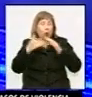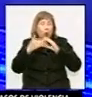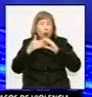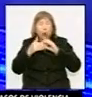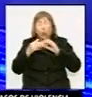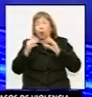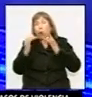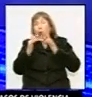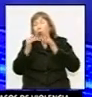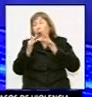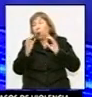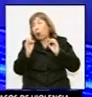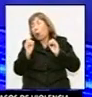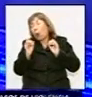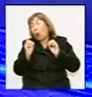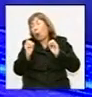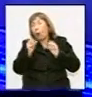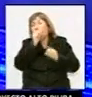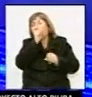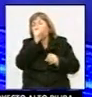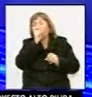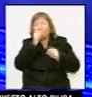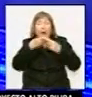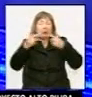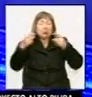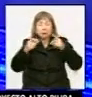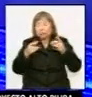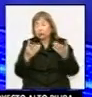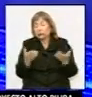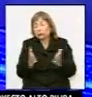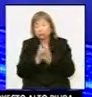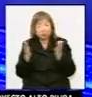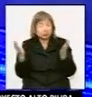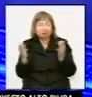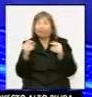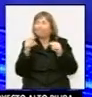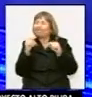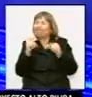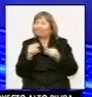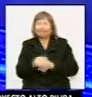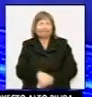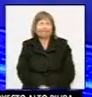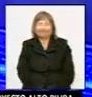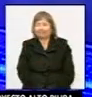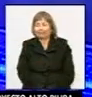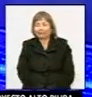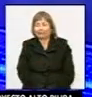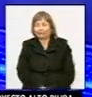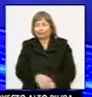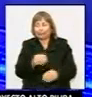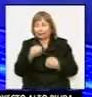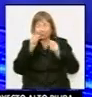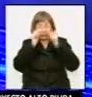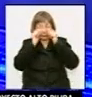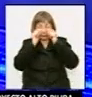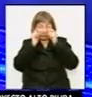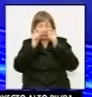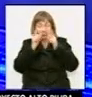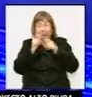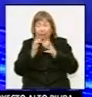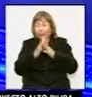sociales o por medios de comunicación. En este caso, pues sin duda causa